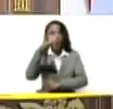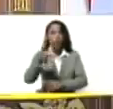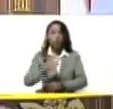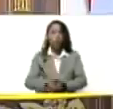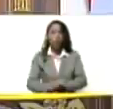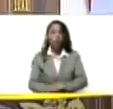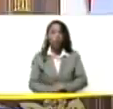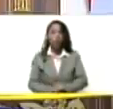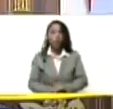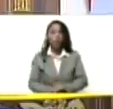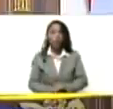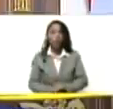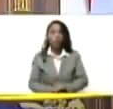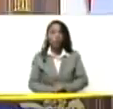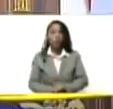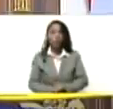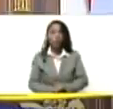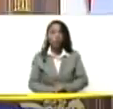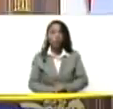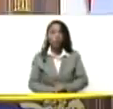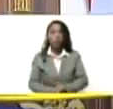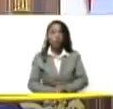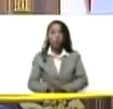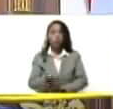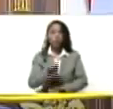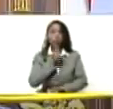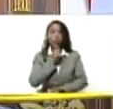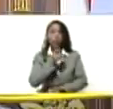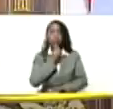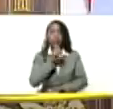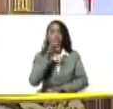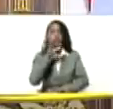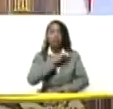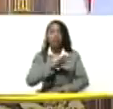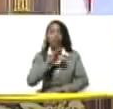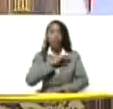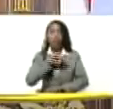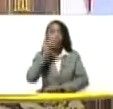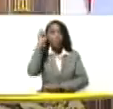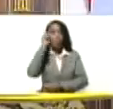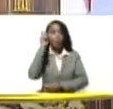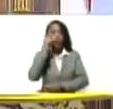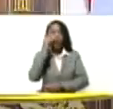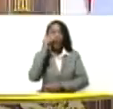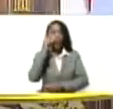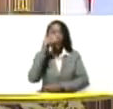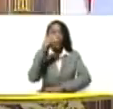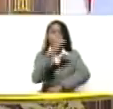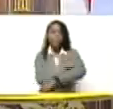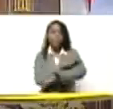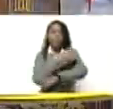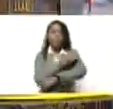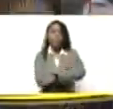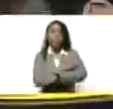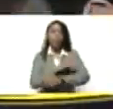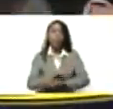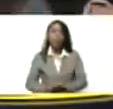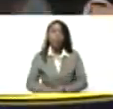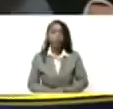capacidades de trabajo yo le digo a los emprendedores a las emprendedoras del país este año